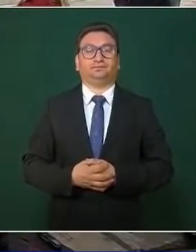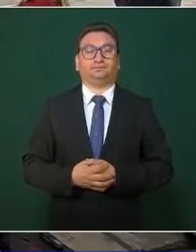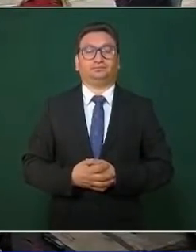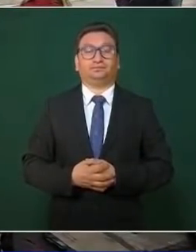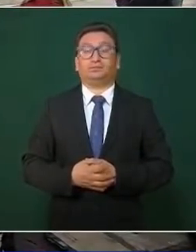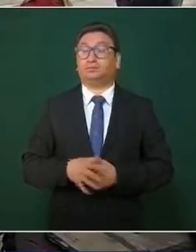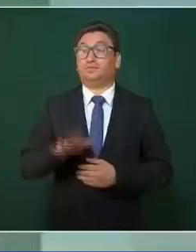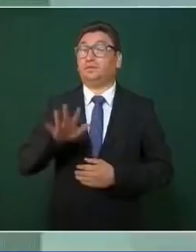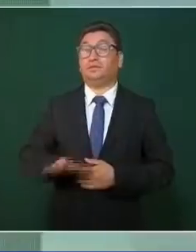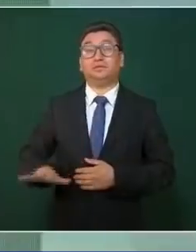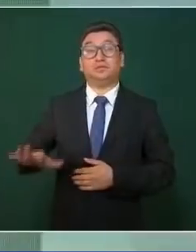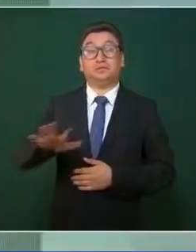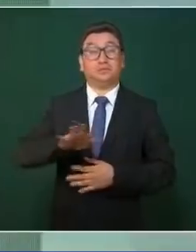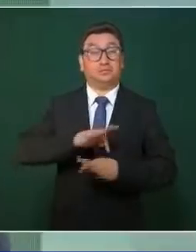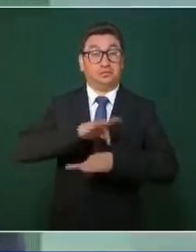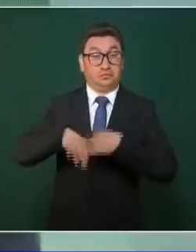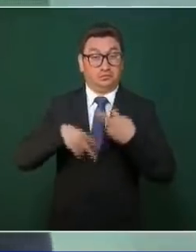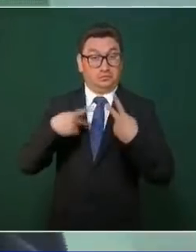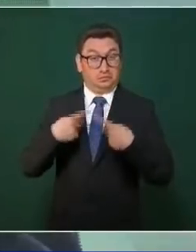El pueblo